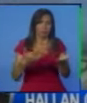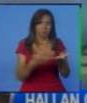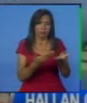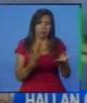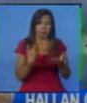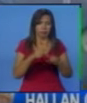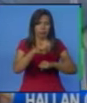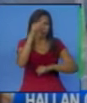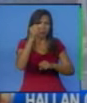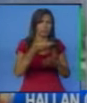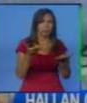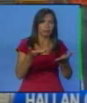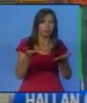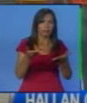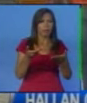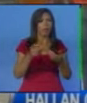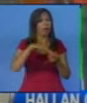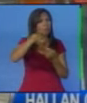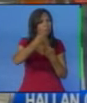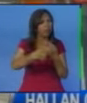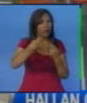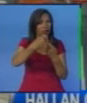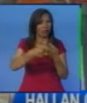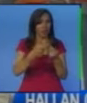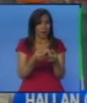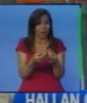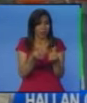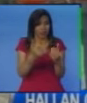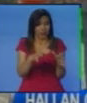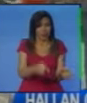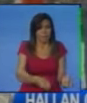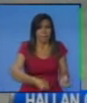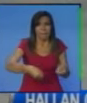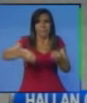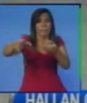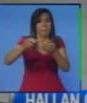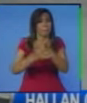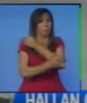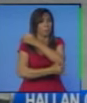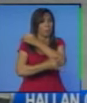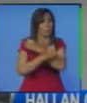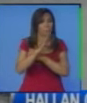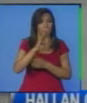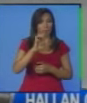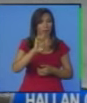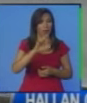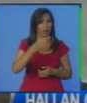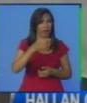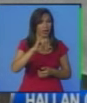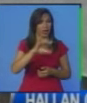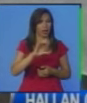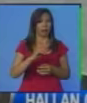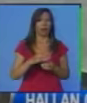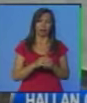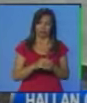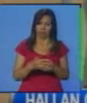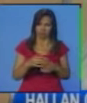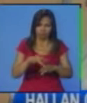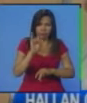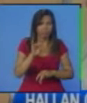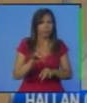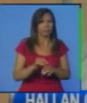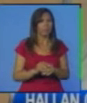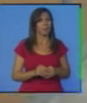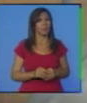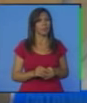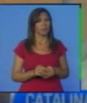de plátano, sino en el interior de las cajas listas para ser exportadas a Bélgica. Son cerca de 2 toneladas de droga incautadas. Duque